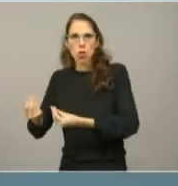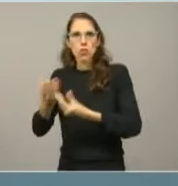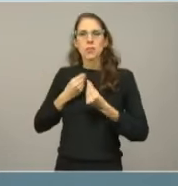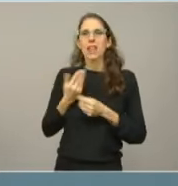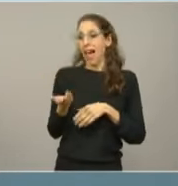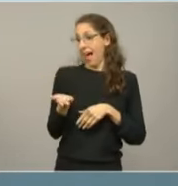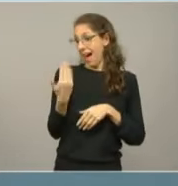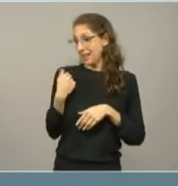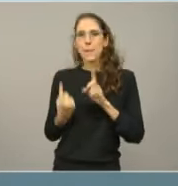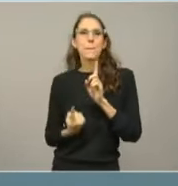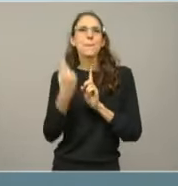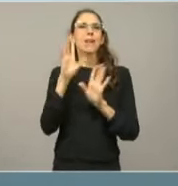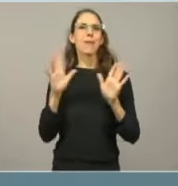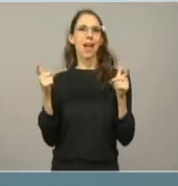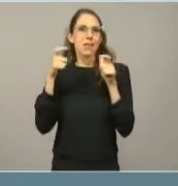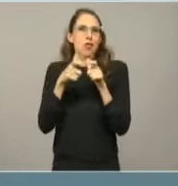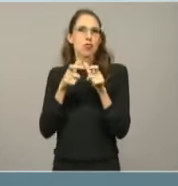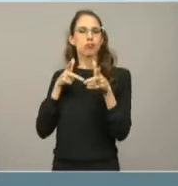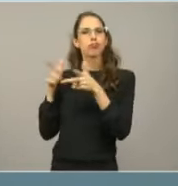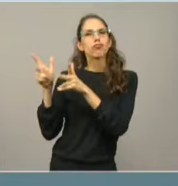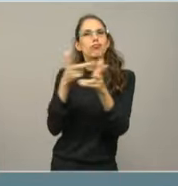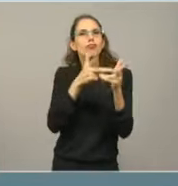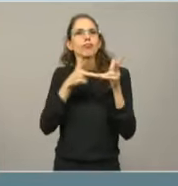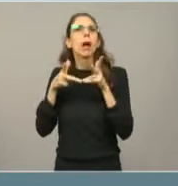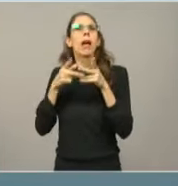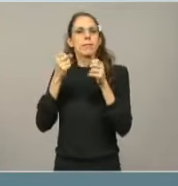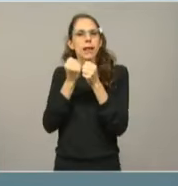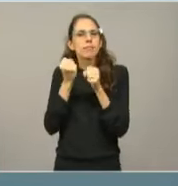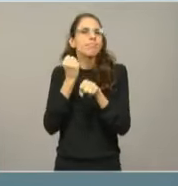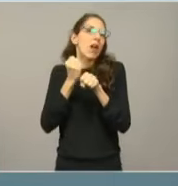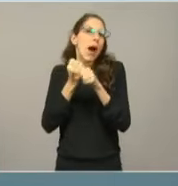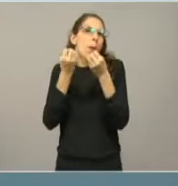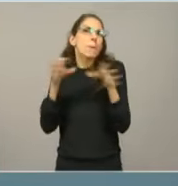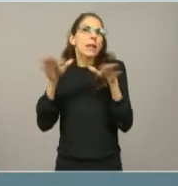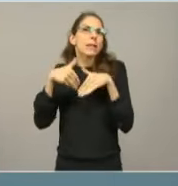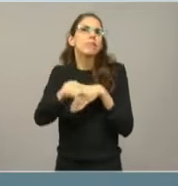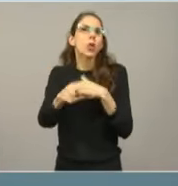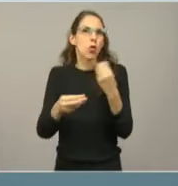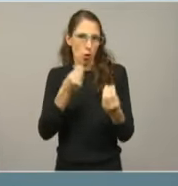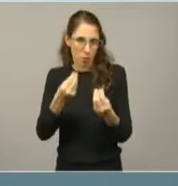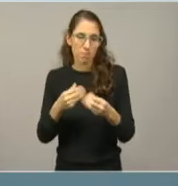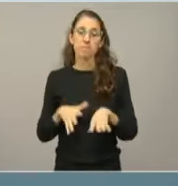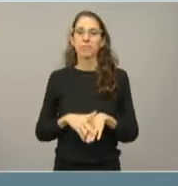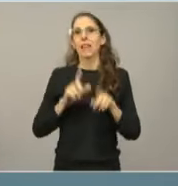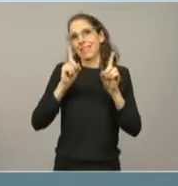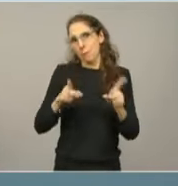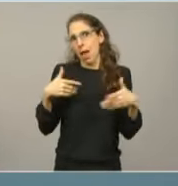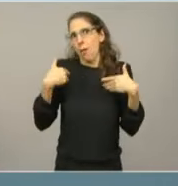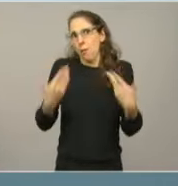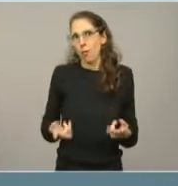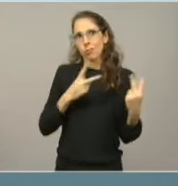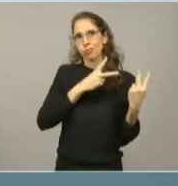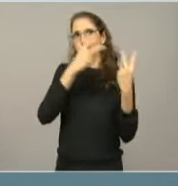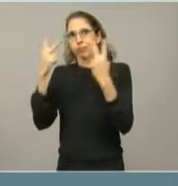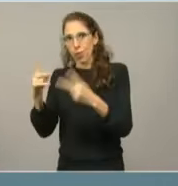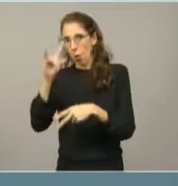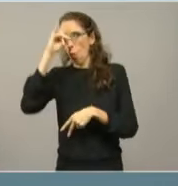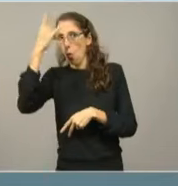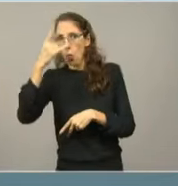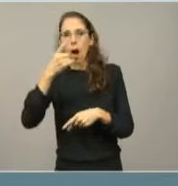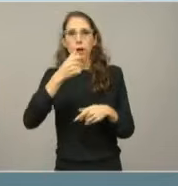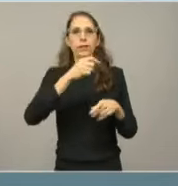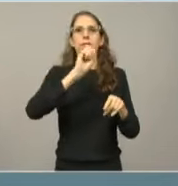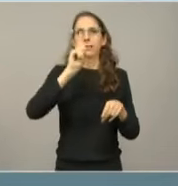primera reunión política y una primera reunión de trabajo aprovechando el viaje obviamente Y aprovechando la la presencia de varios